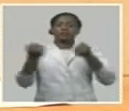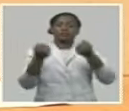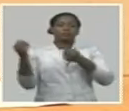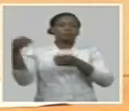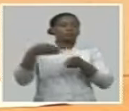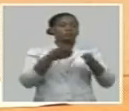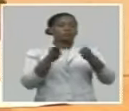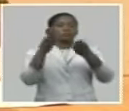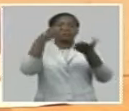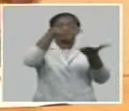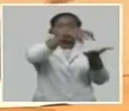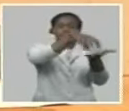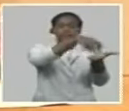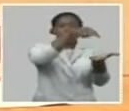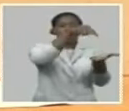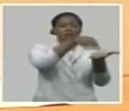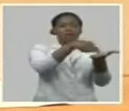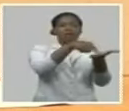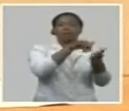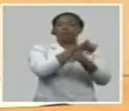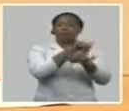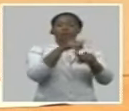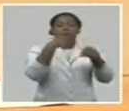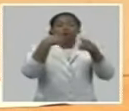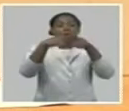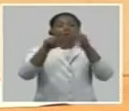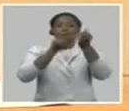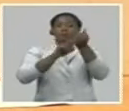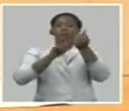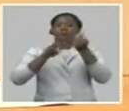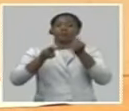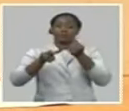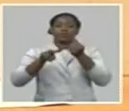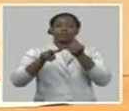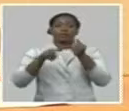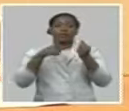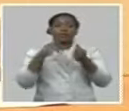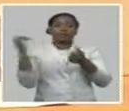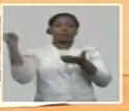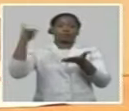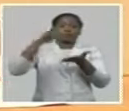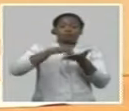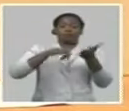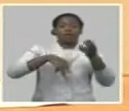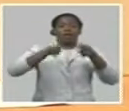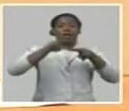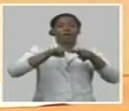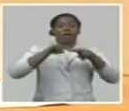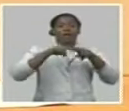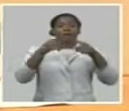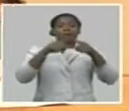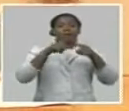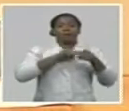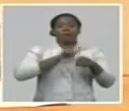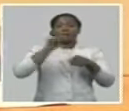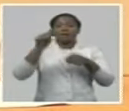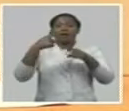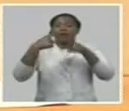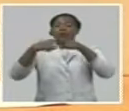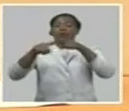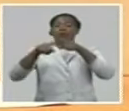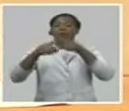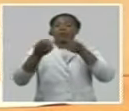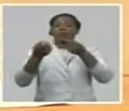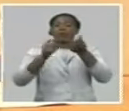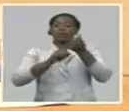transporte también hacia otras provincias porque no todo lo que arriban a la capital tienen residencia en la capital sino a otras provincias y